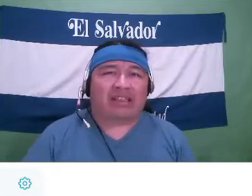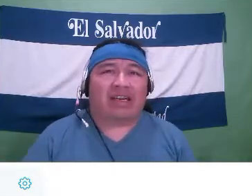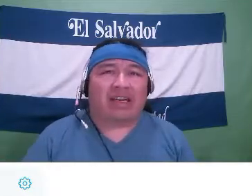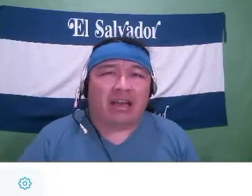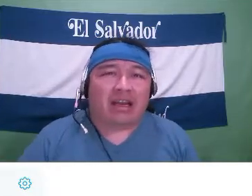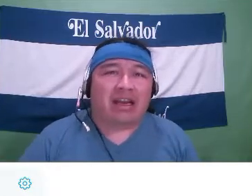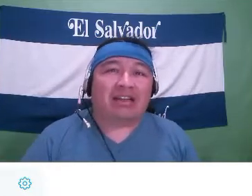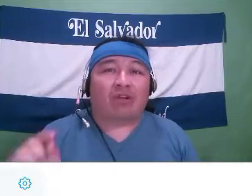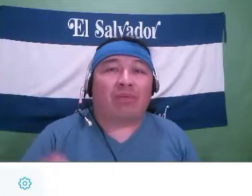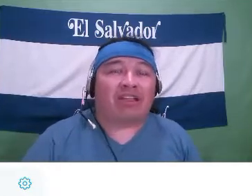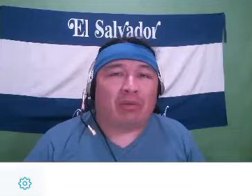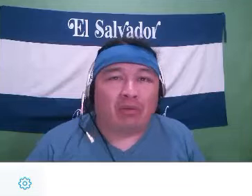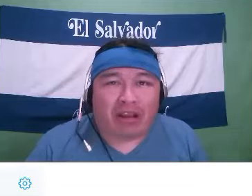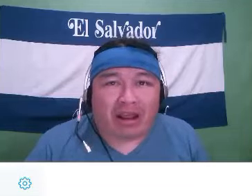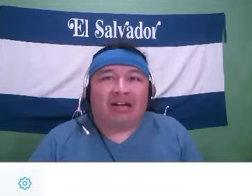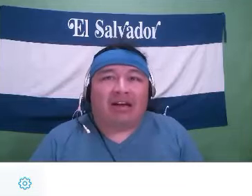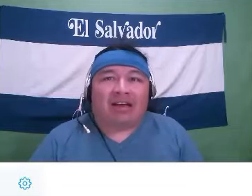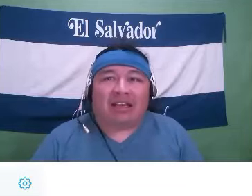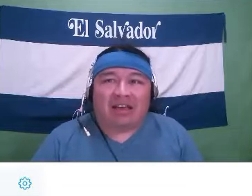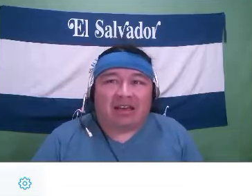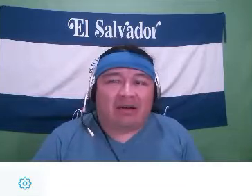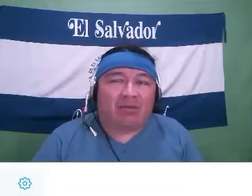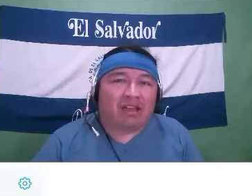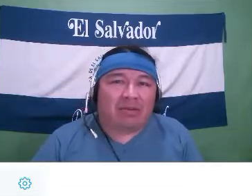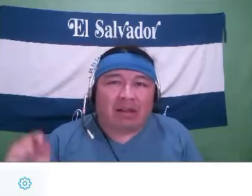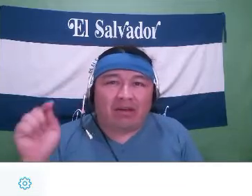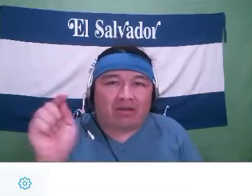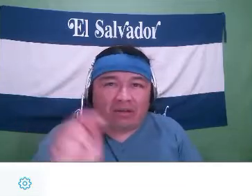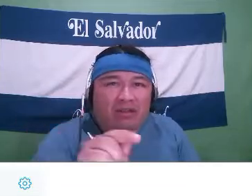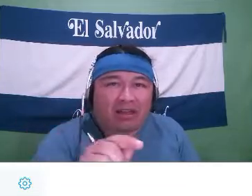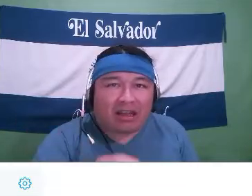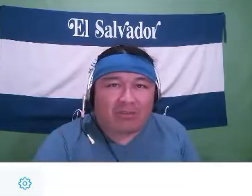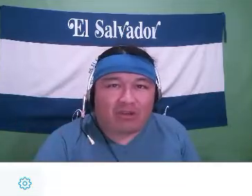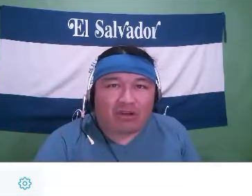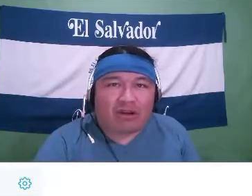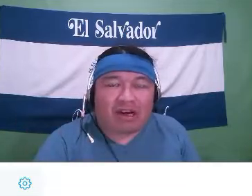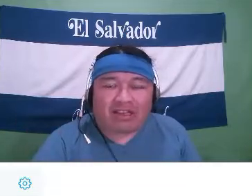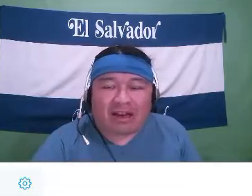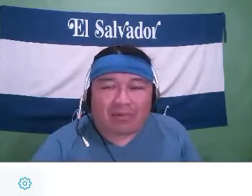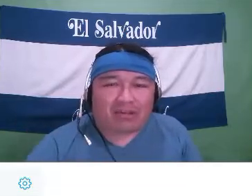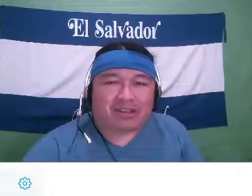seres queridos? Que es lo más importante. Hasta aquí dejo este video. Se te quiere mucho. Hasta la próxima.